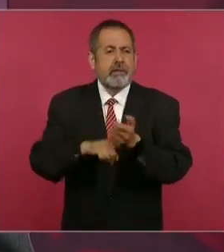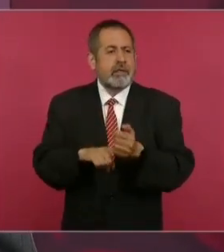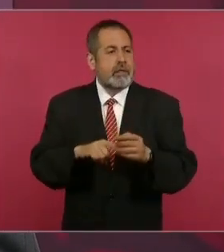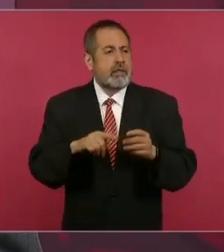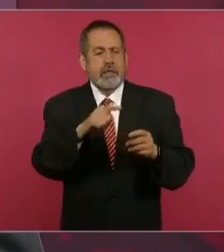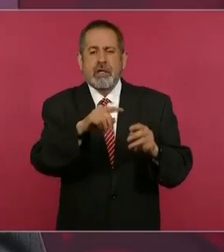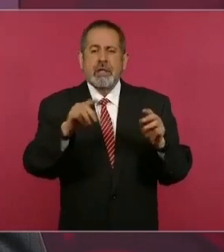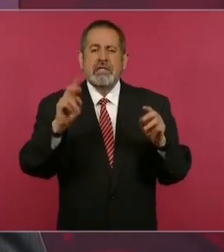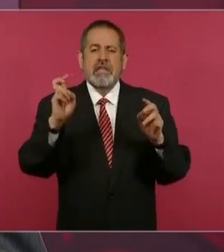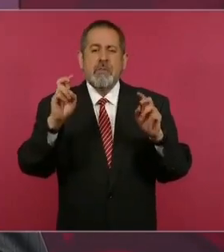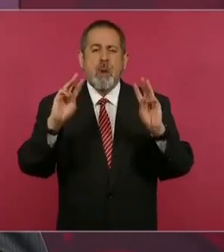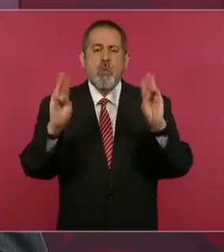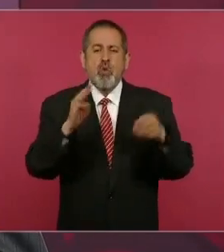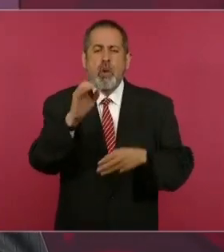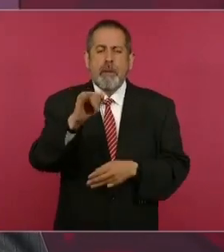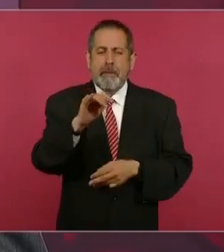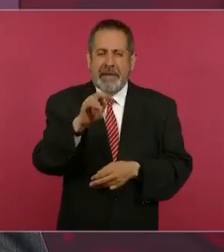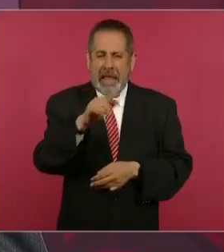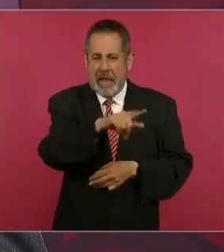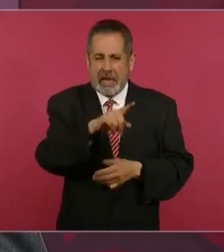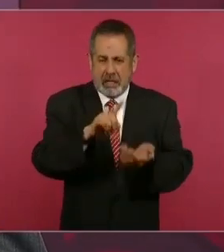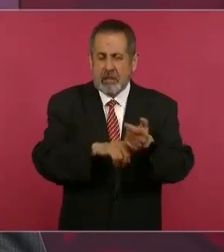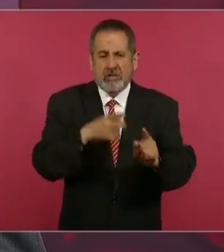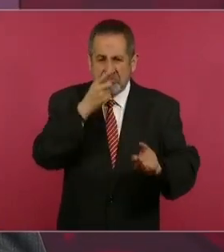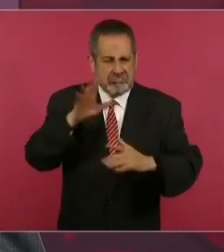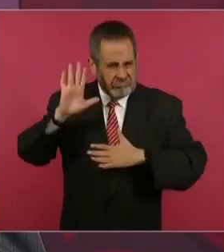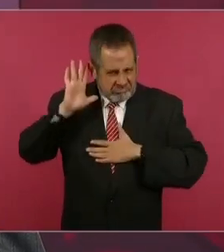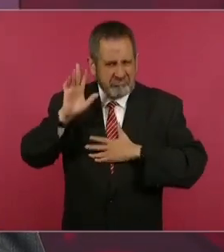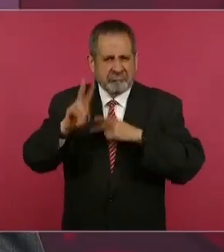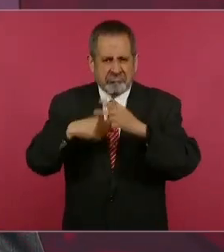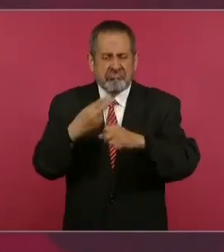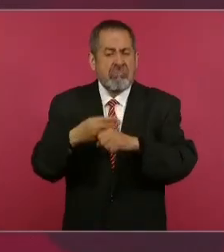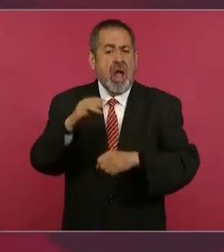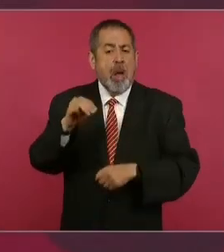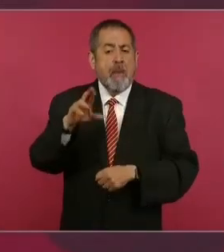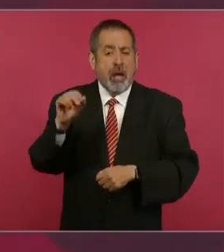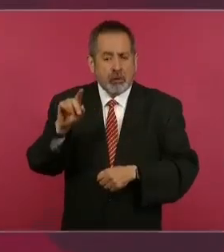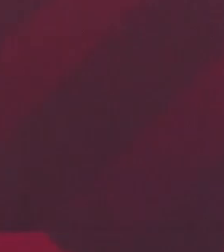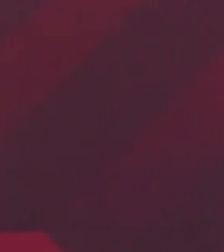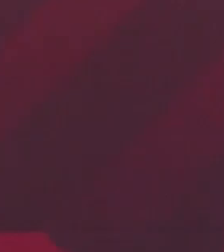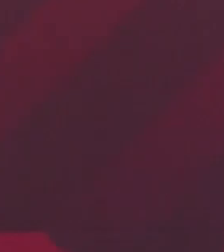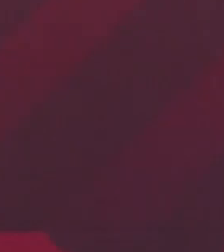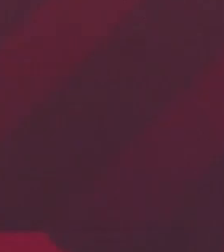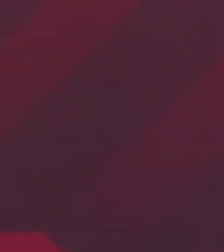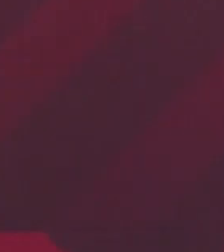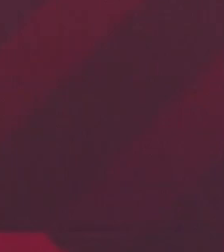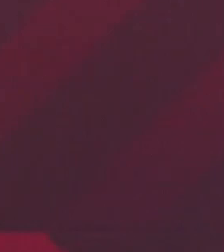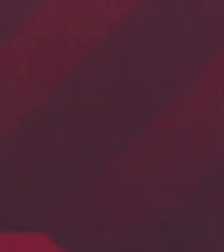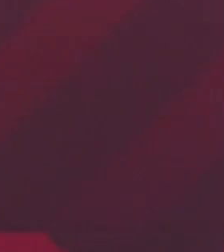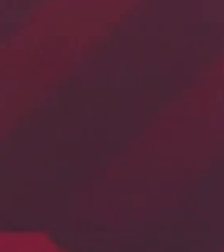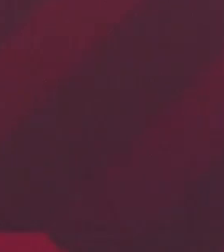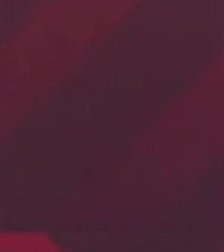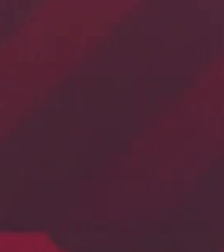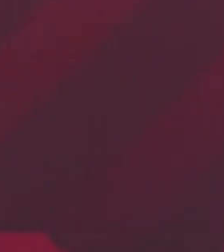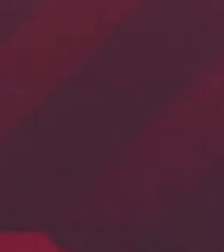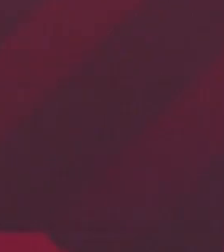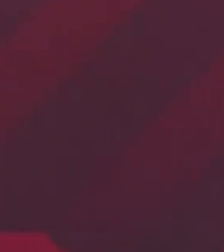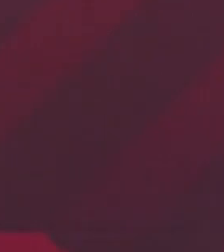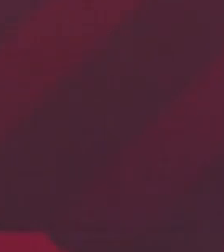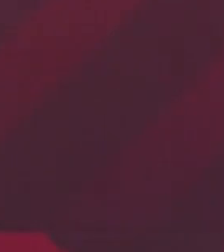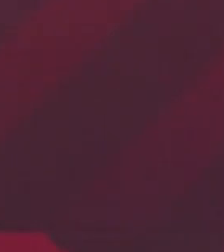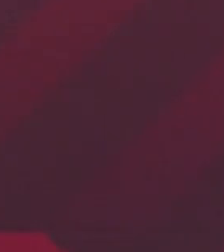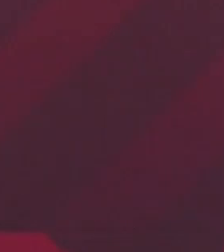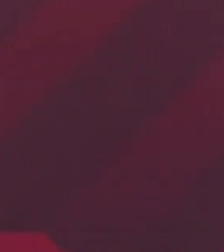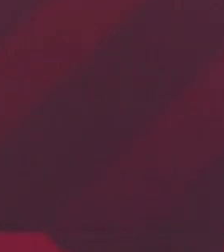Imperial, y también se compromete a que en marzo, abril, están los dos hoteles.